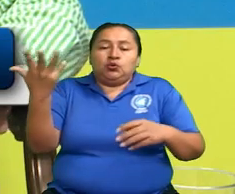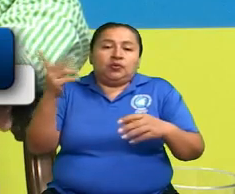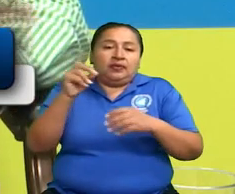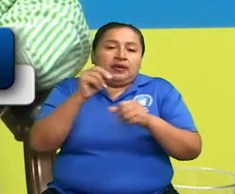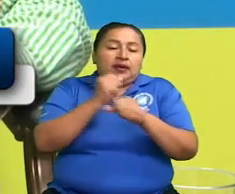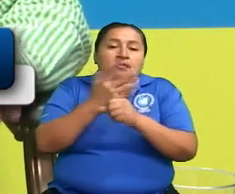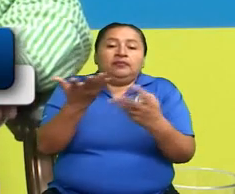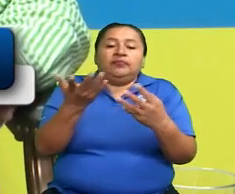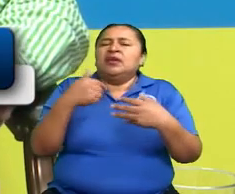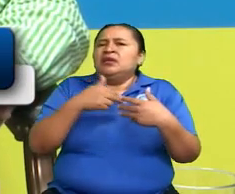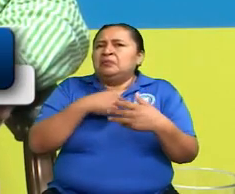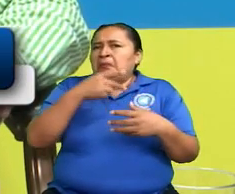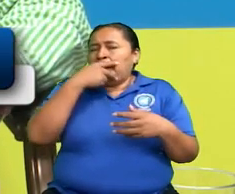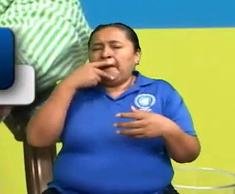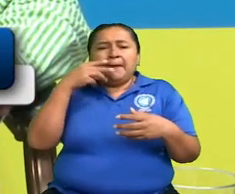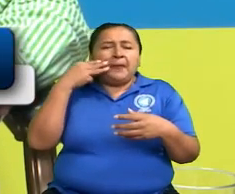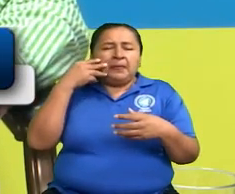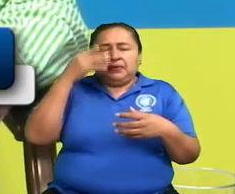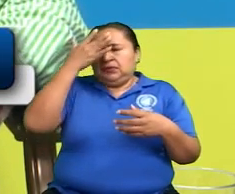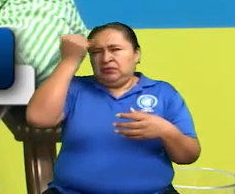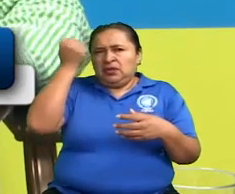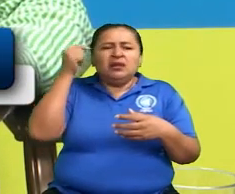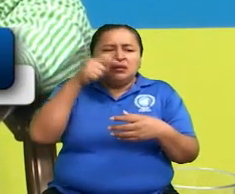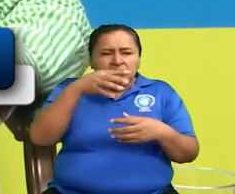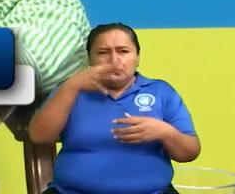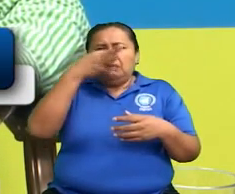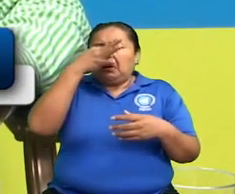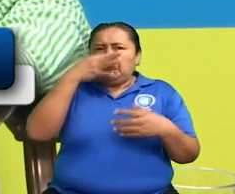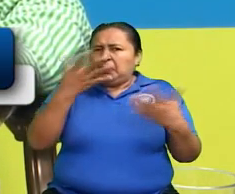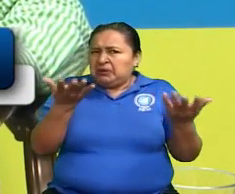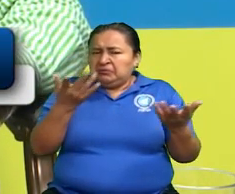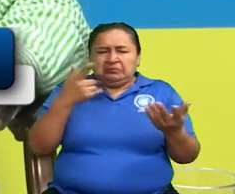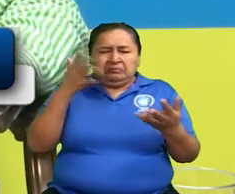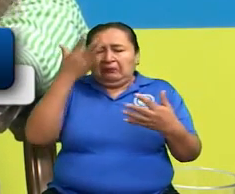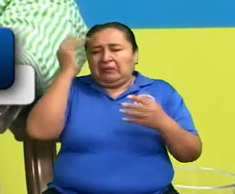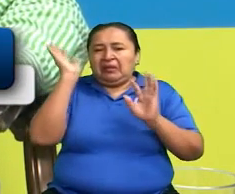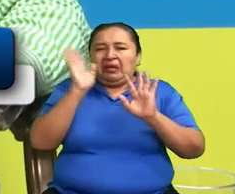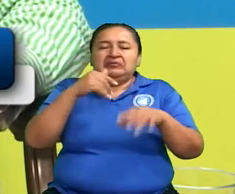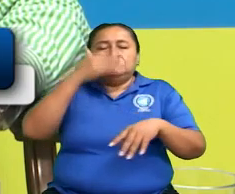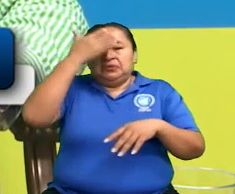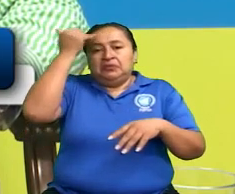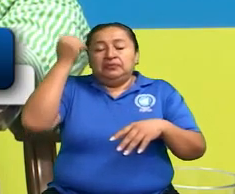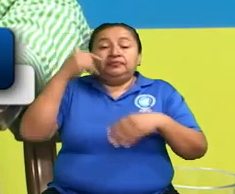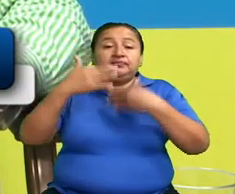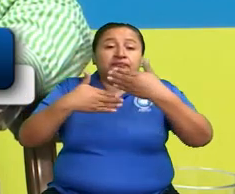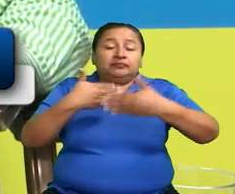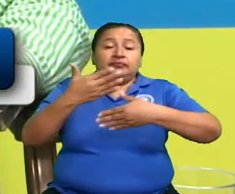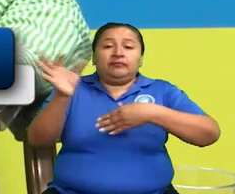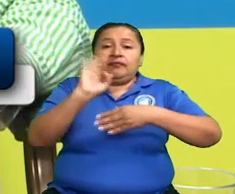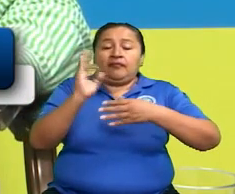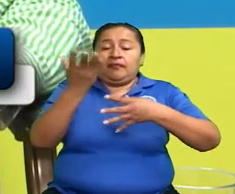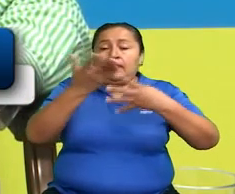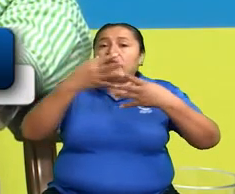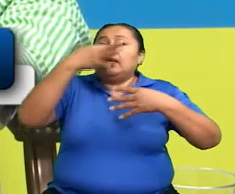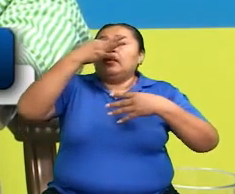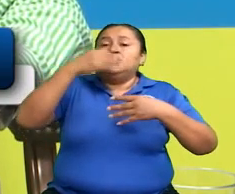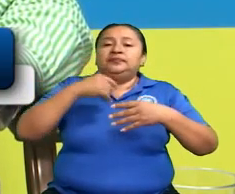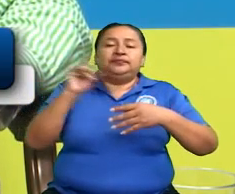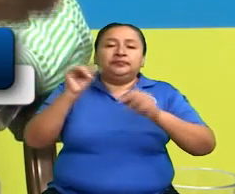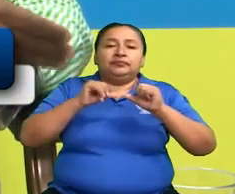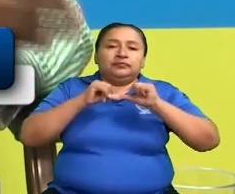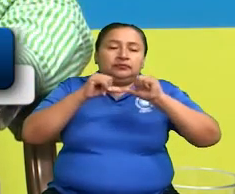6, 7, 8, 9, 10 años? Los padres se olvidan de que todavía tienen que ponerle algunos refuerzos y seguir el esquema de vacunación. no tan